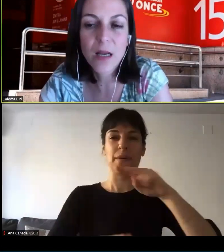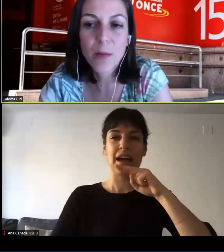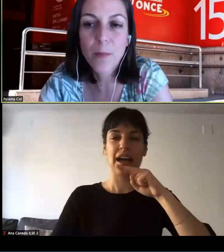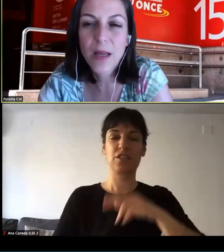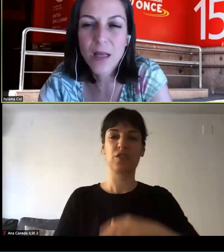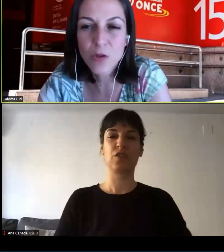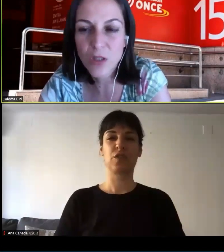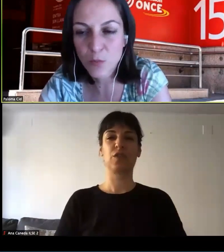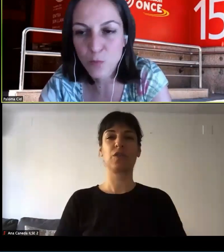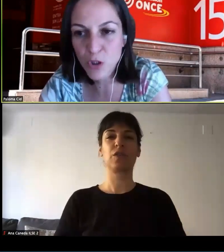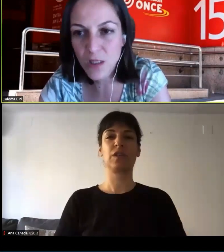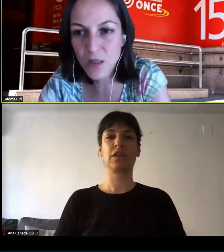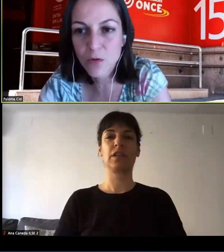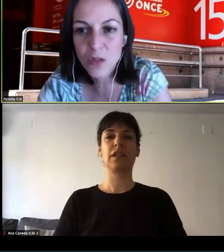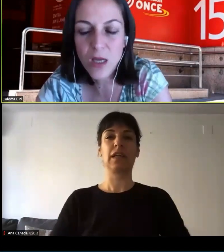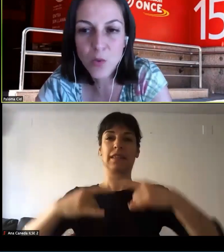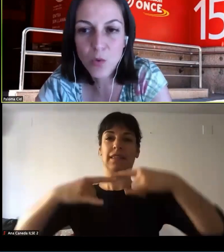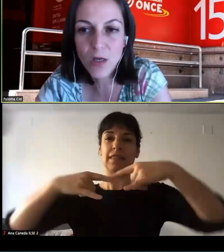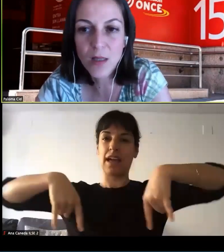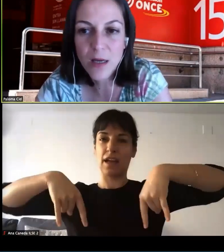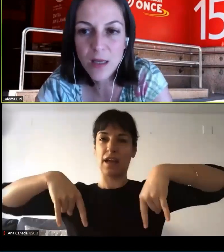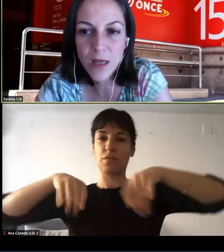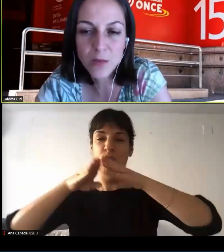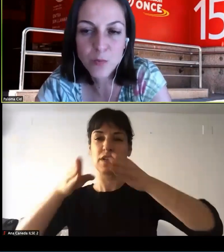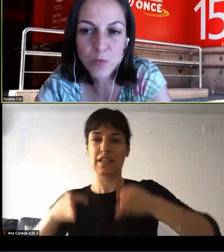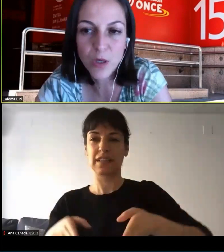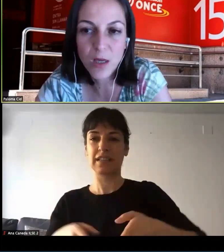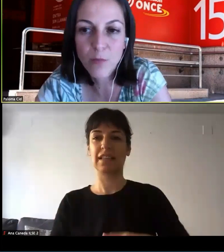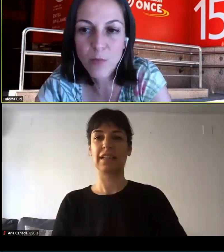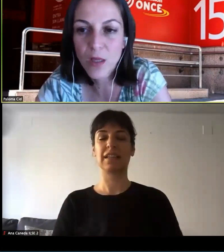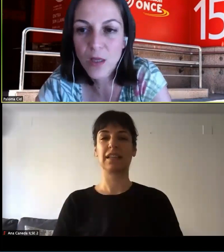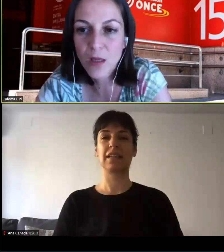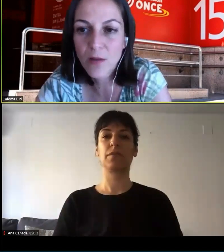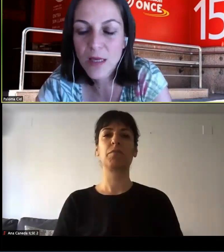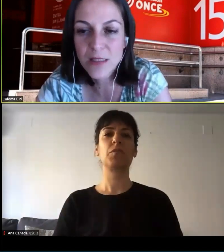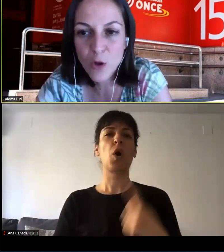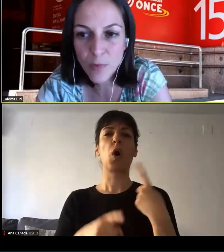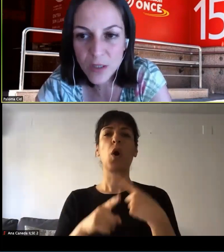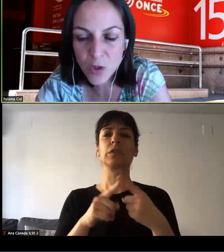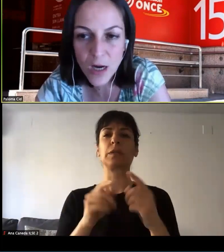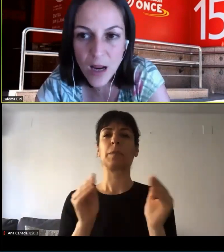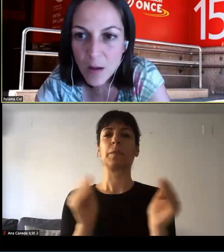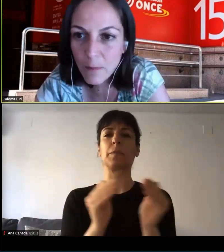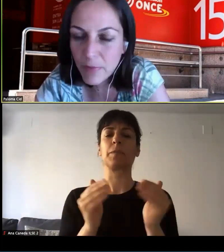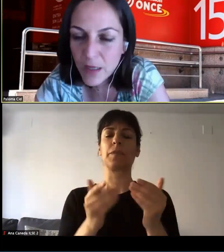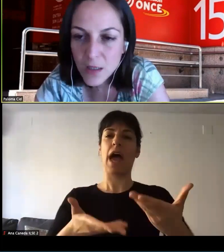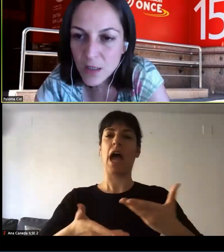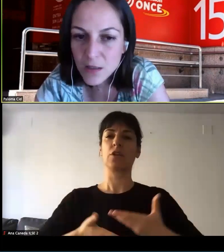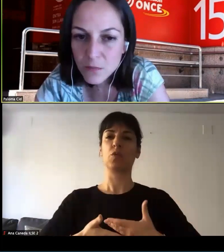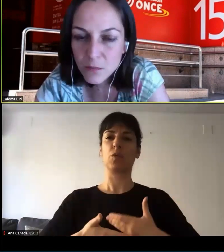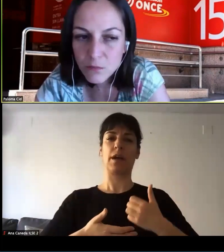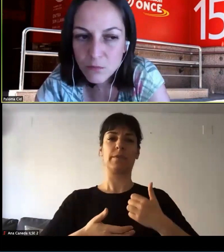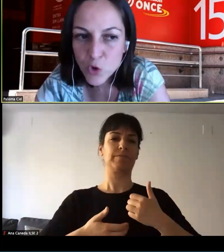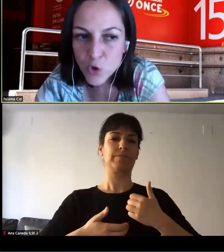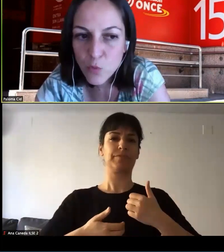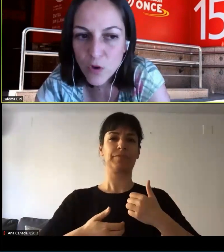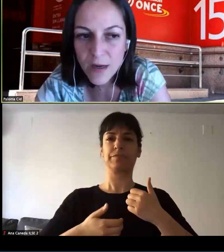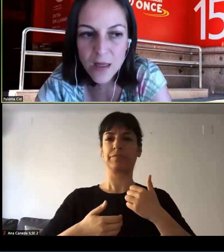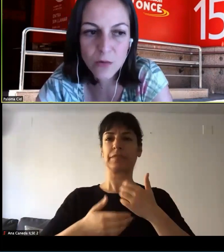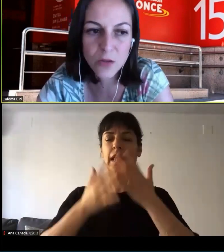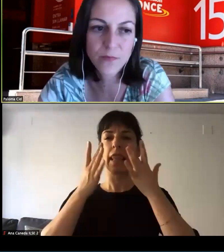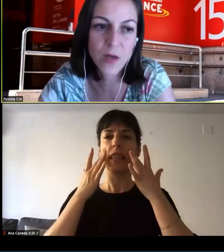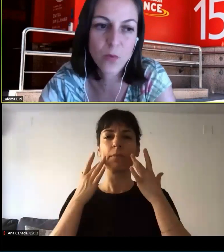pueden tener pequeños dispositivos que ayuden a tareas, pues, por ejemplo, de aseo personal, peines. Son